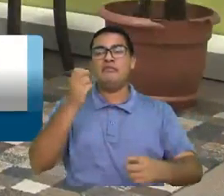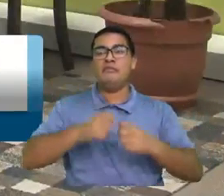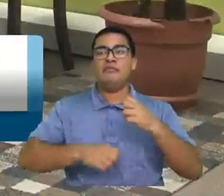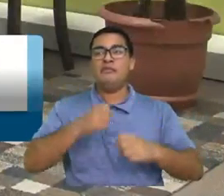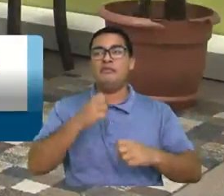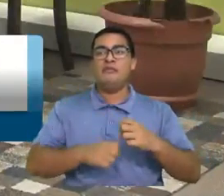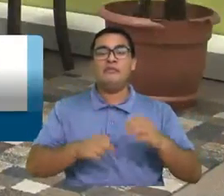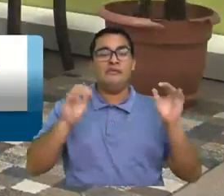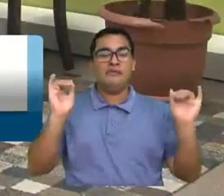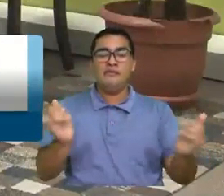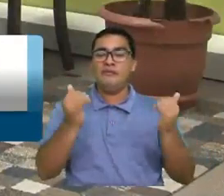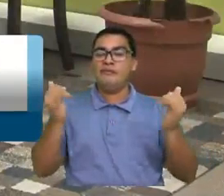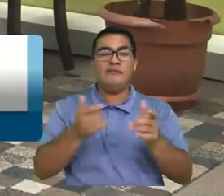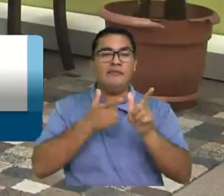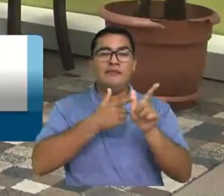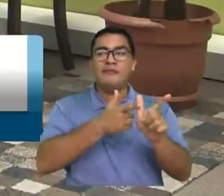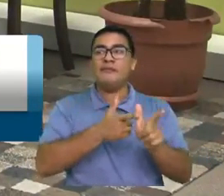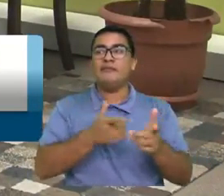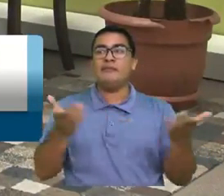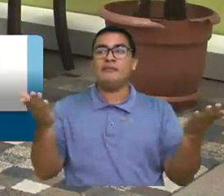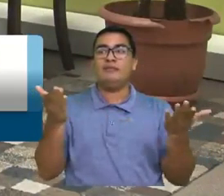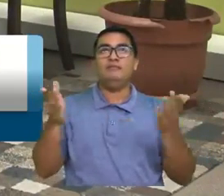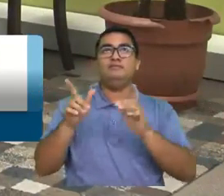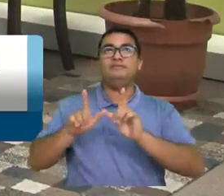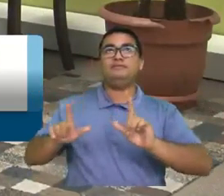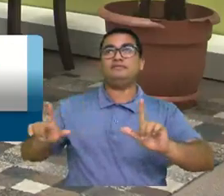corren, juegan y están en un lugar